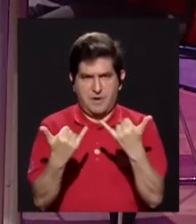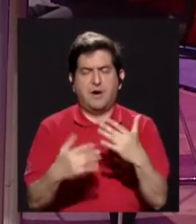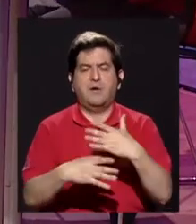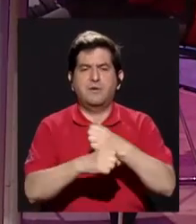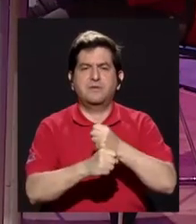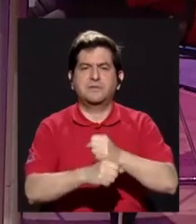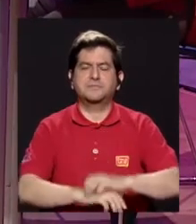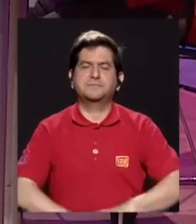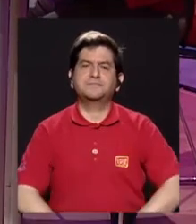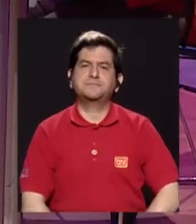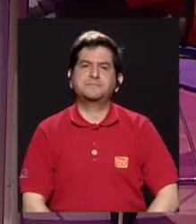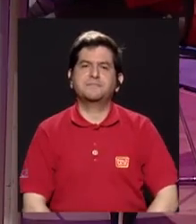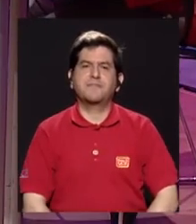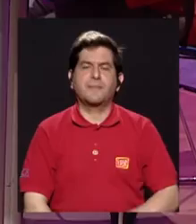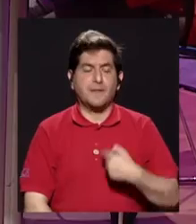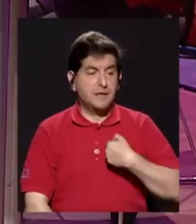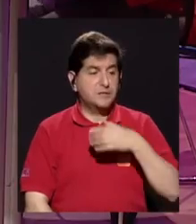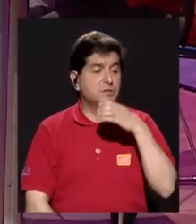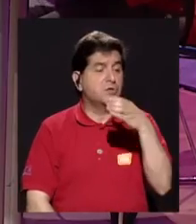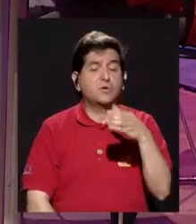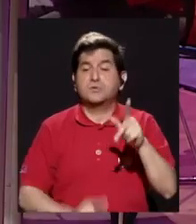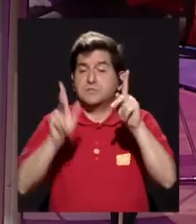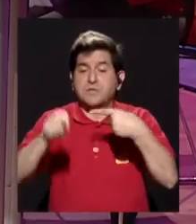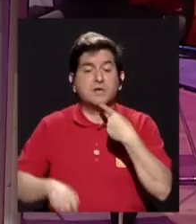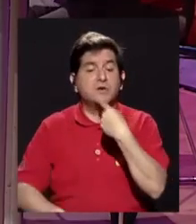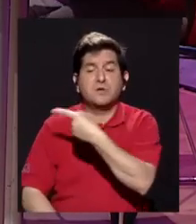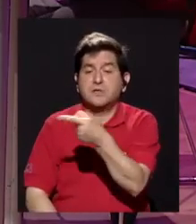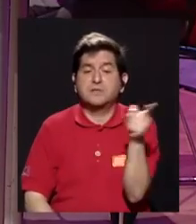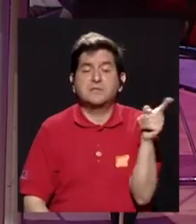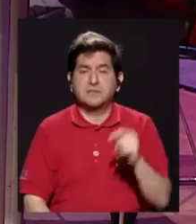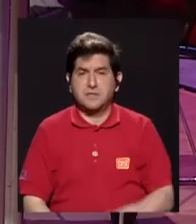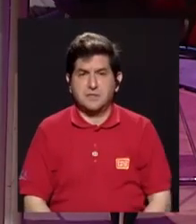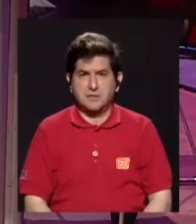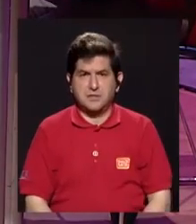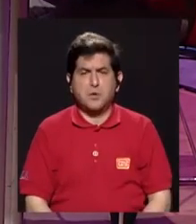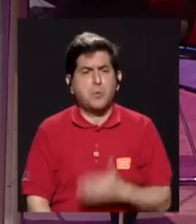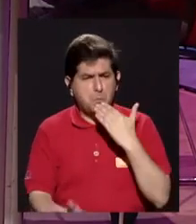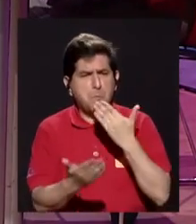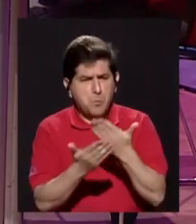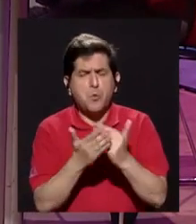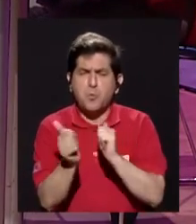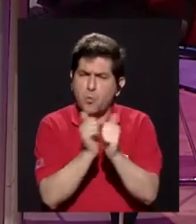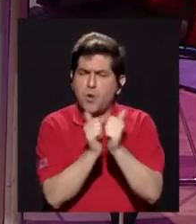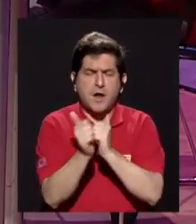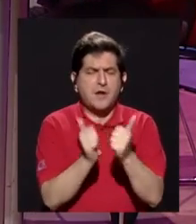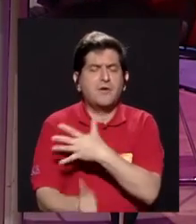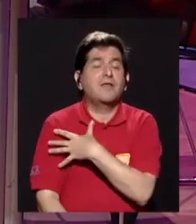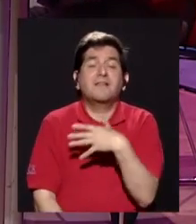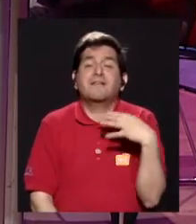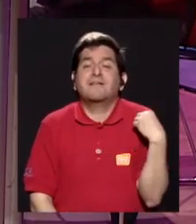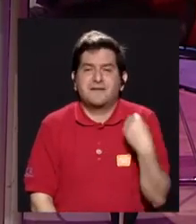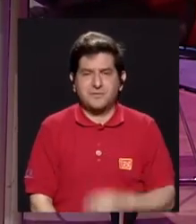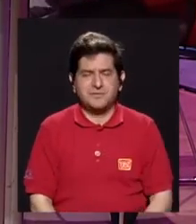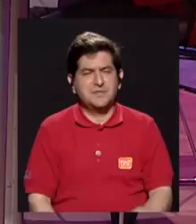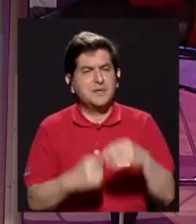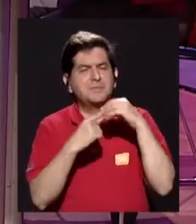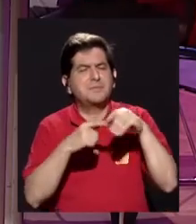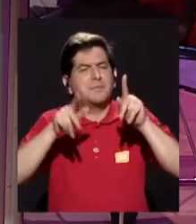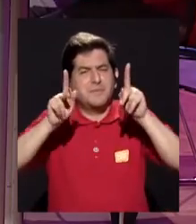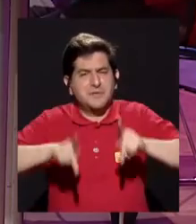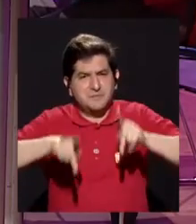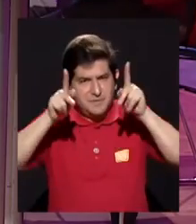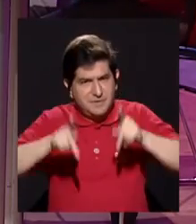en que lo hago ahora, ¿verdad? Y yo el consejo que daría a la gente es que es bueno hacer algún deporte, el que más le guste, ¿verdad? Principalmente la